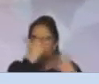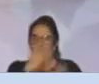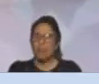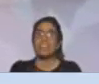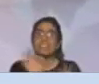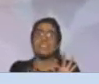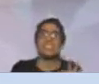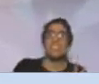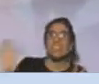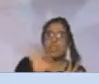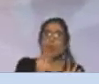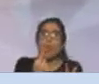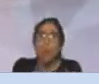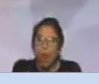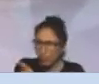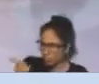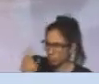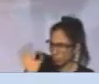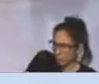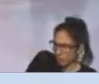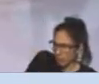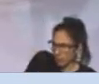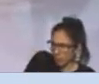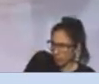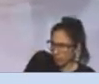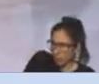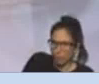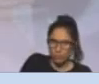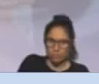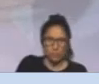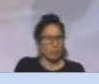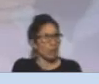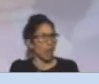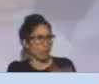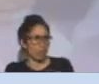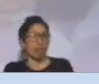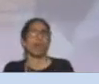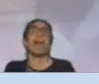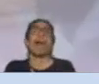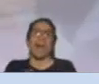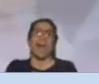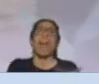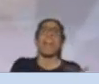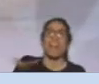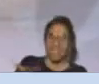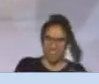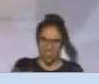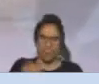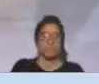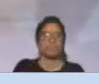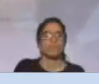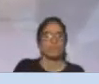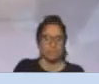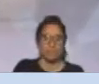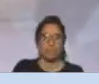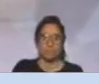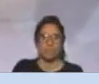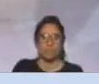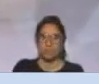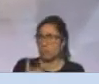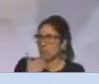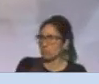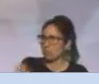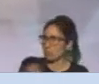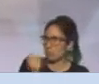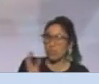¿Vos sabés, Feli? Creo que me lo dijiste recién. Libra. Libra. No sé por qué es tan importante. Libra. Pero hay quienes quieren saber